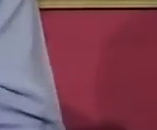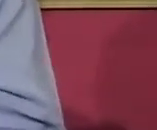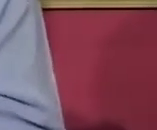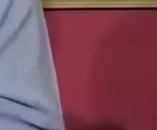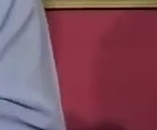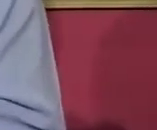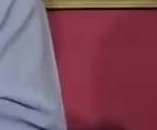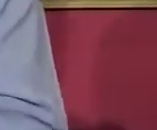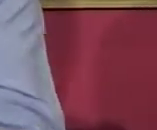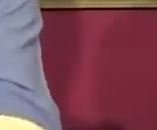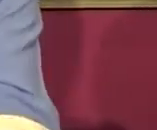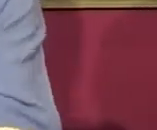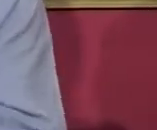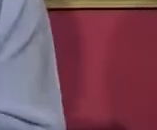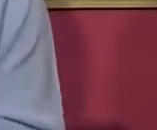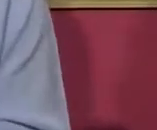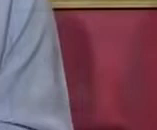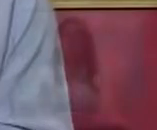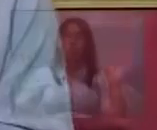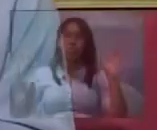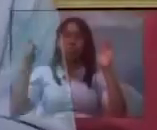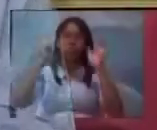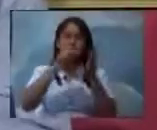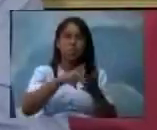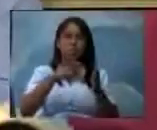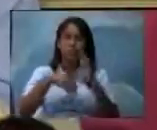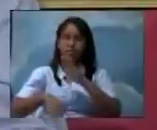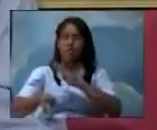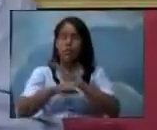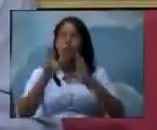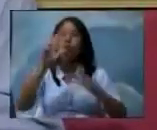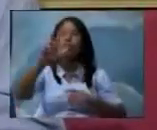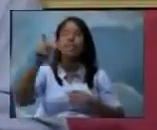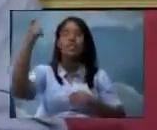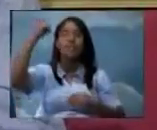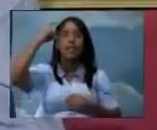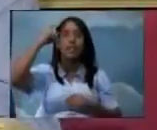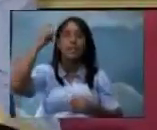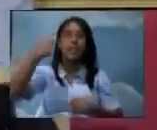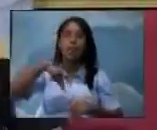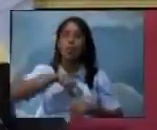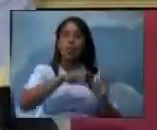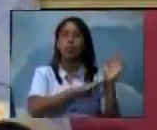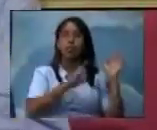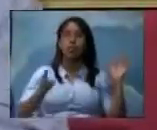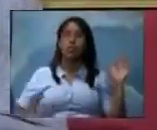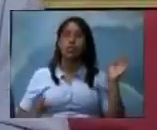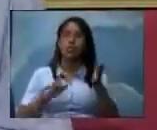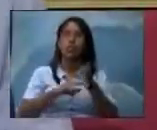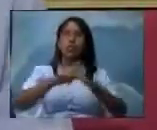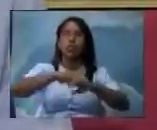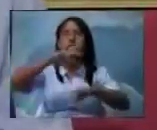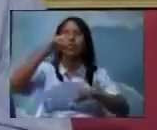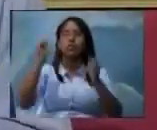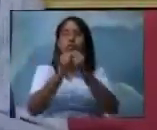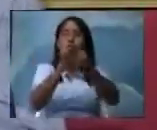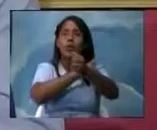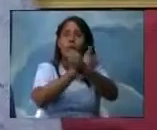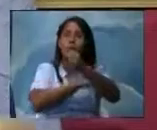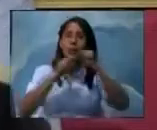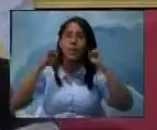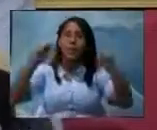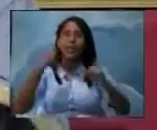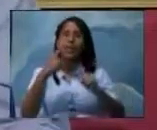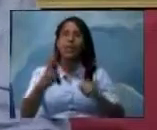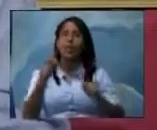había vencido. Cristo fue sepultado, pero al tercer día nuestro Cristo resucitó con poder y